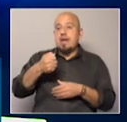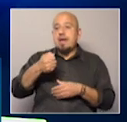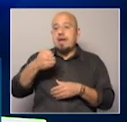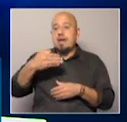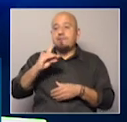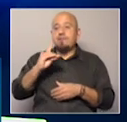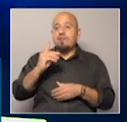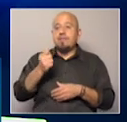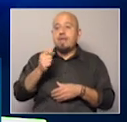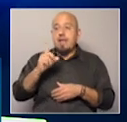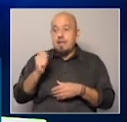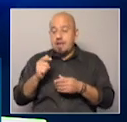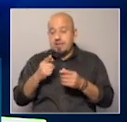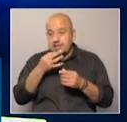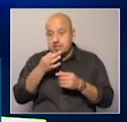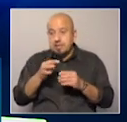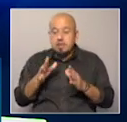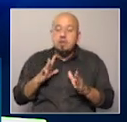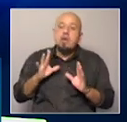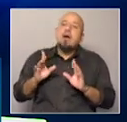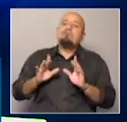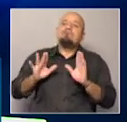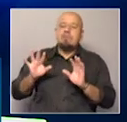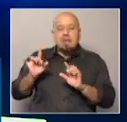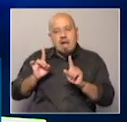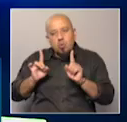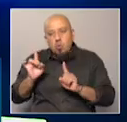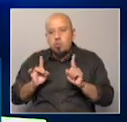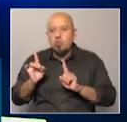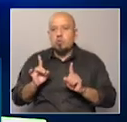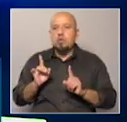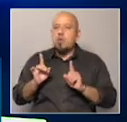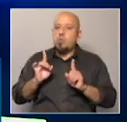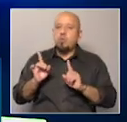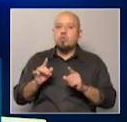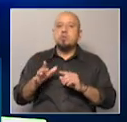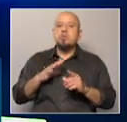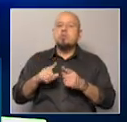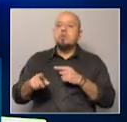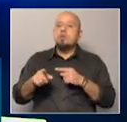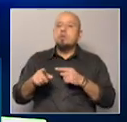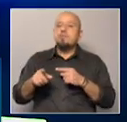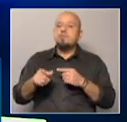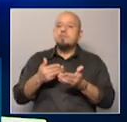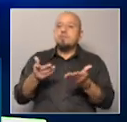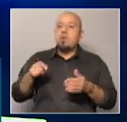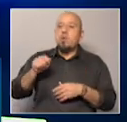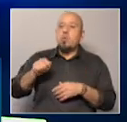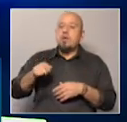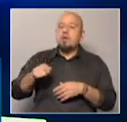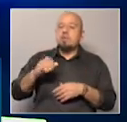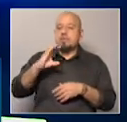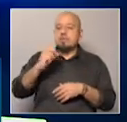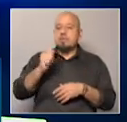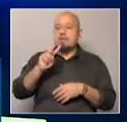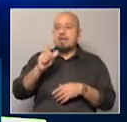que ahora en un ratito vamos a escuchar, son excepciones. Y estuvimos hablando también más adelante, que lo vamos a compartir con el juez Eduardo Cabal y